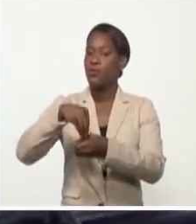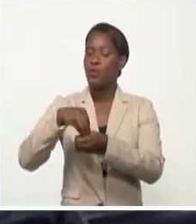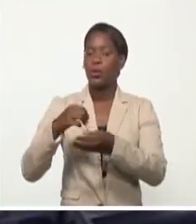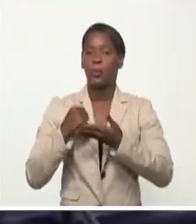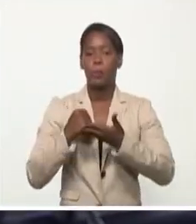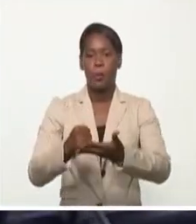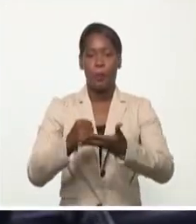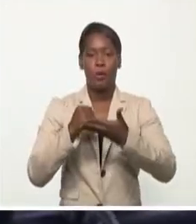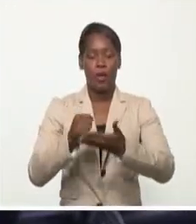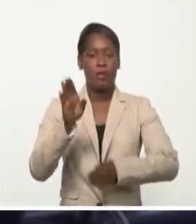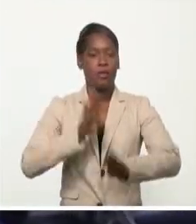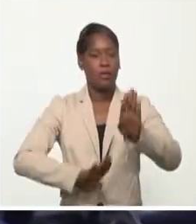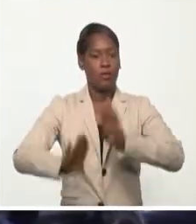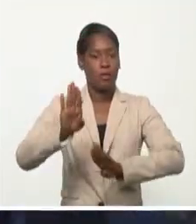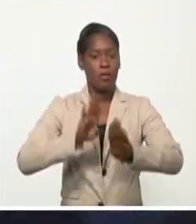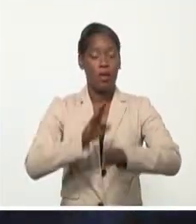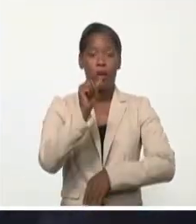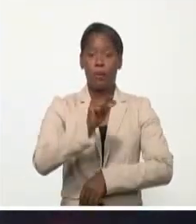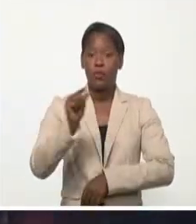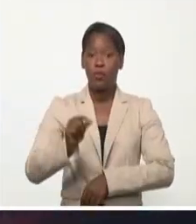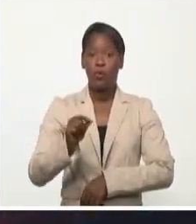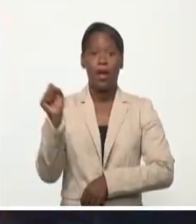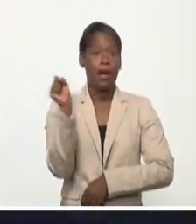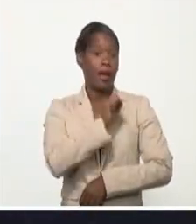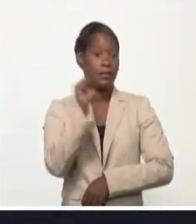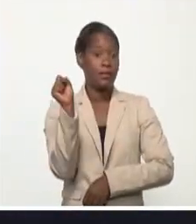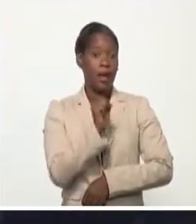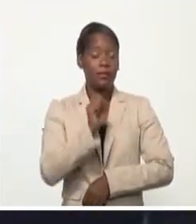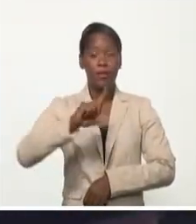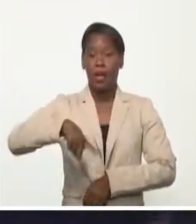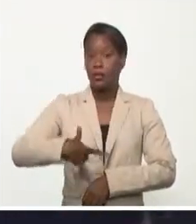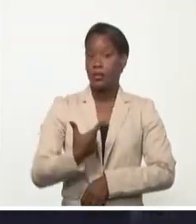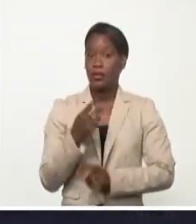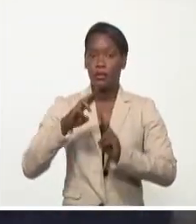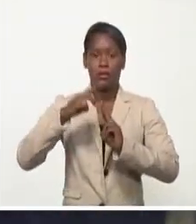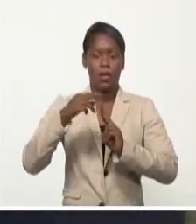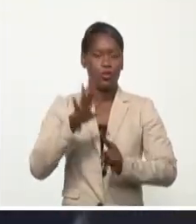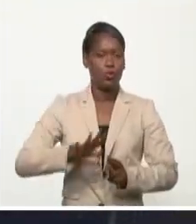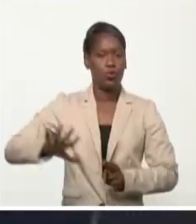para proteger salarialmente a los músicos y artistas escénicos profesionales de todo el país.